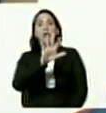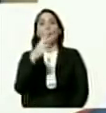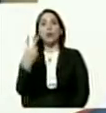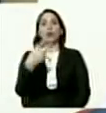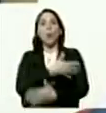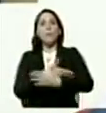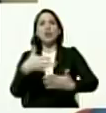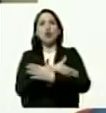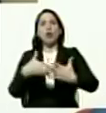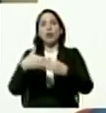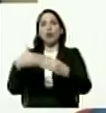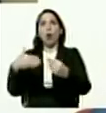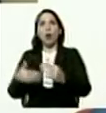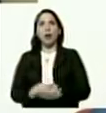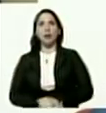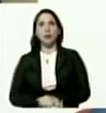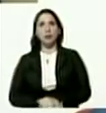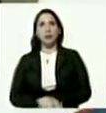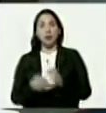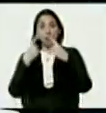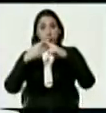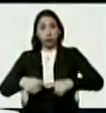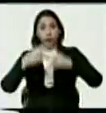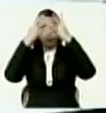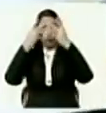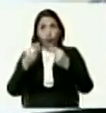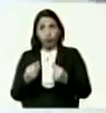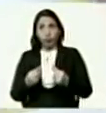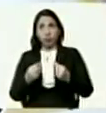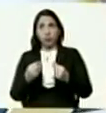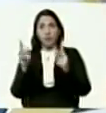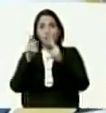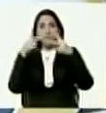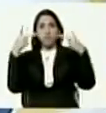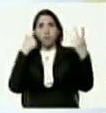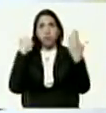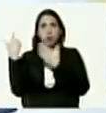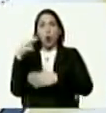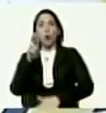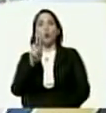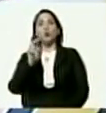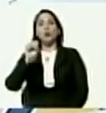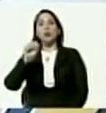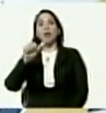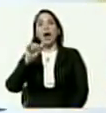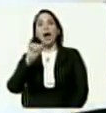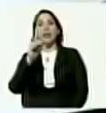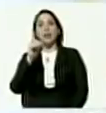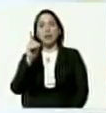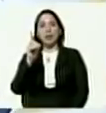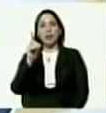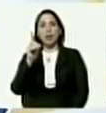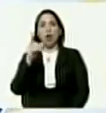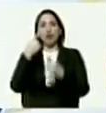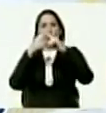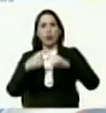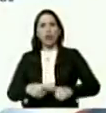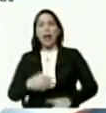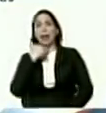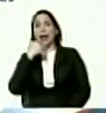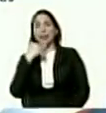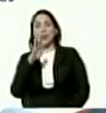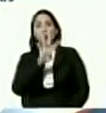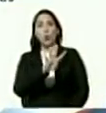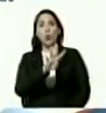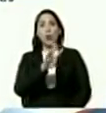de dólares de un total, y esto es sacado del portal de la página de USAID, de un total de casi